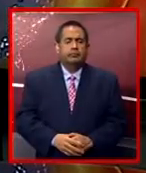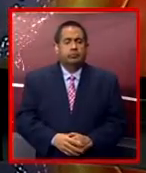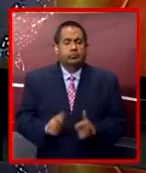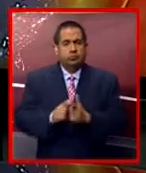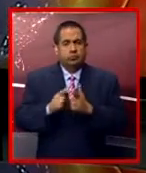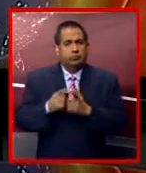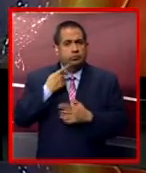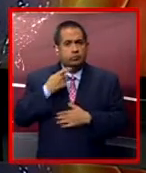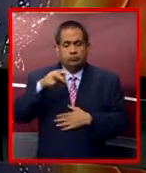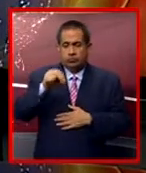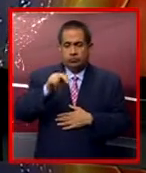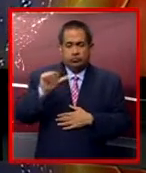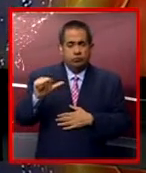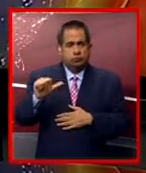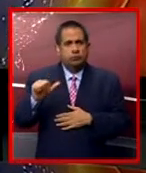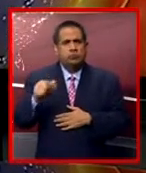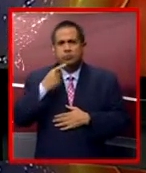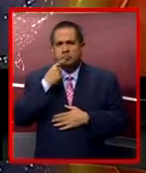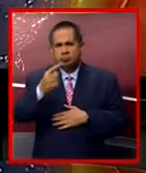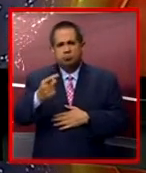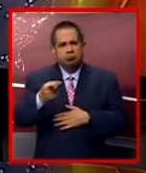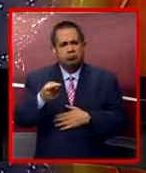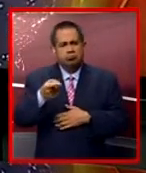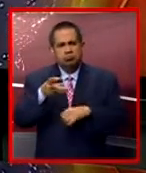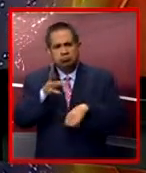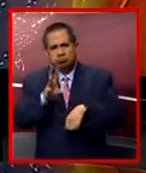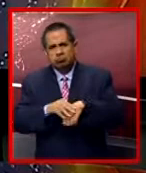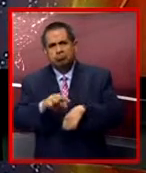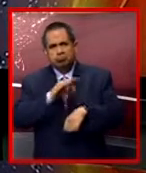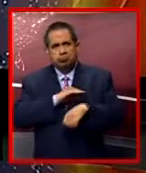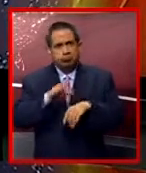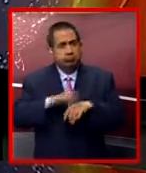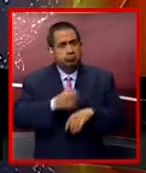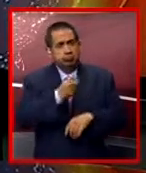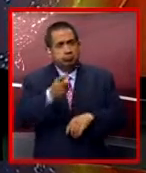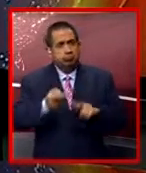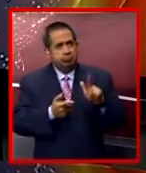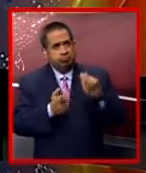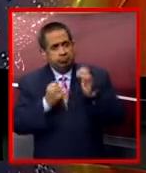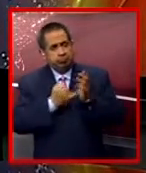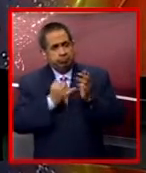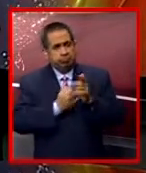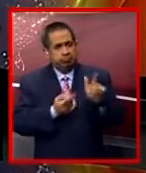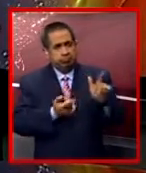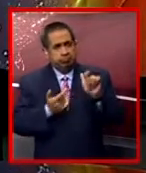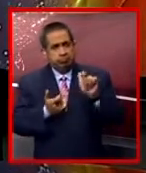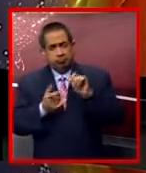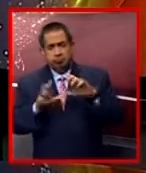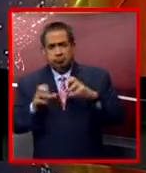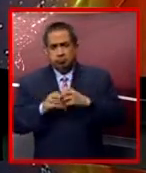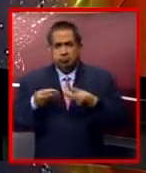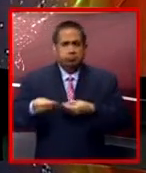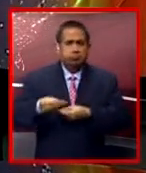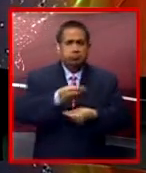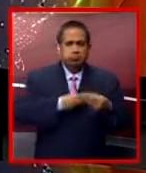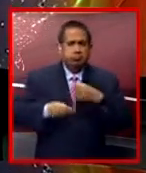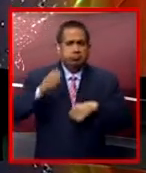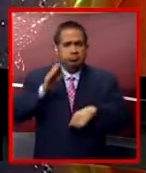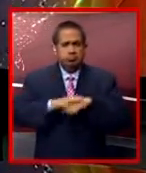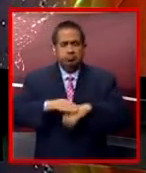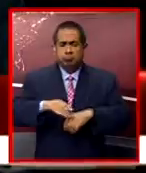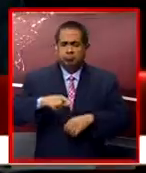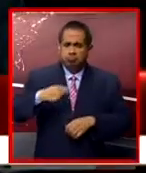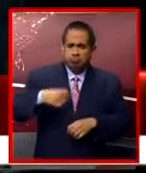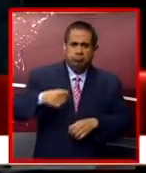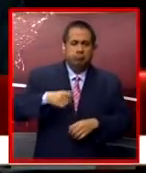Nueva Alianza aseguró que el marco fiscal permitirá la formación continua de la base de contribuyentes, fomentar una distribución más equitativa de la